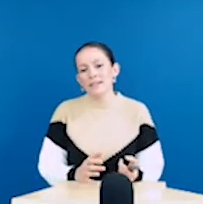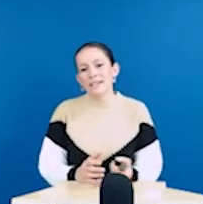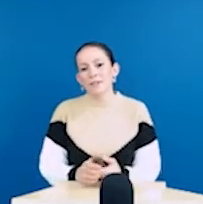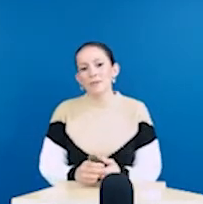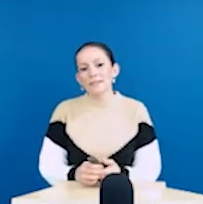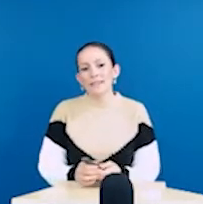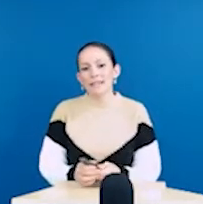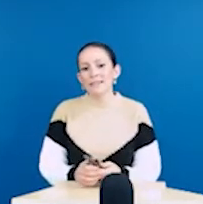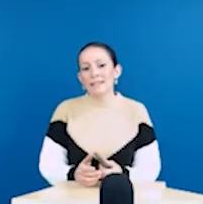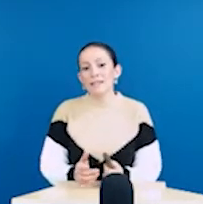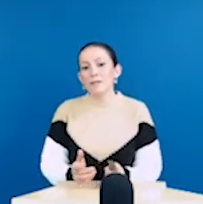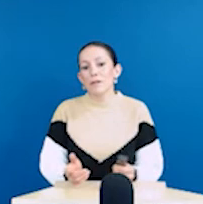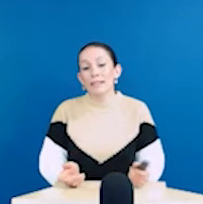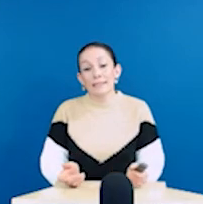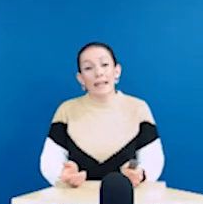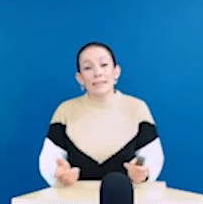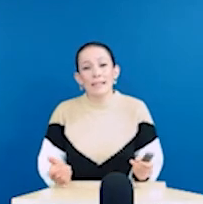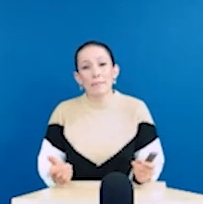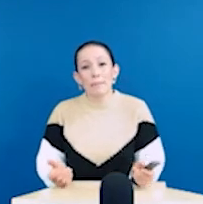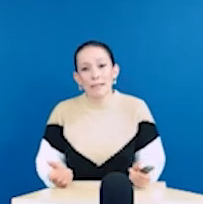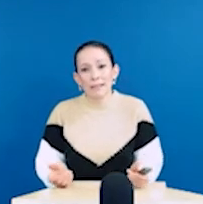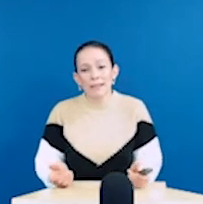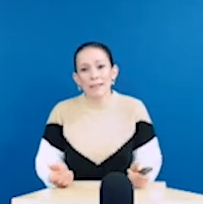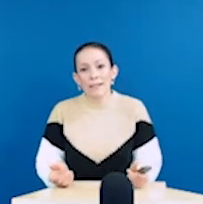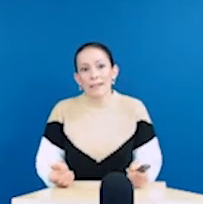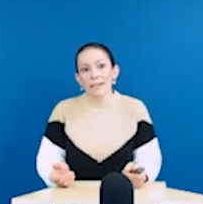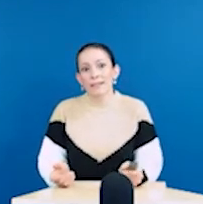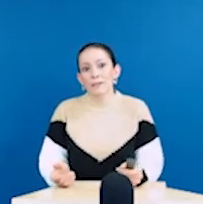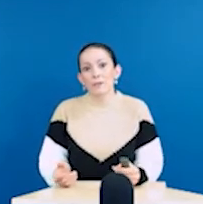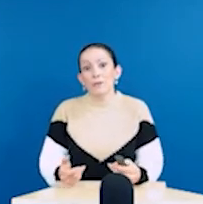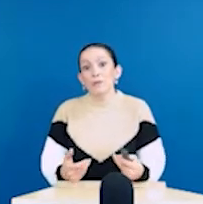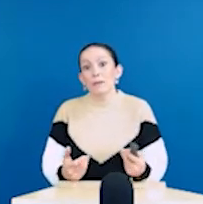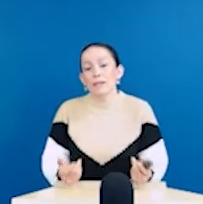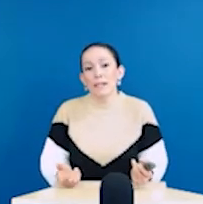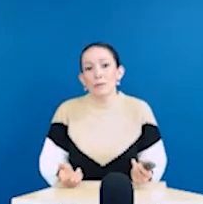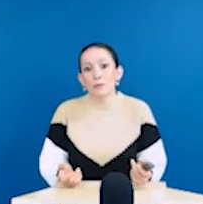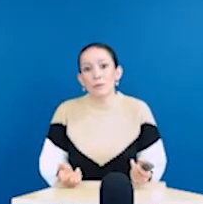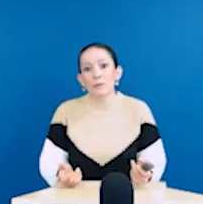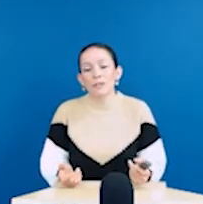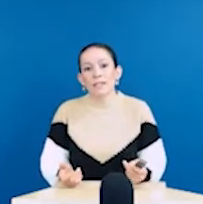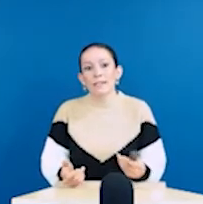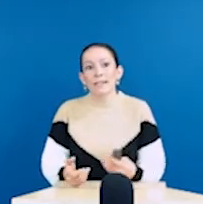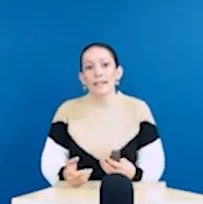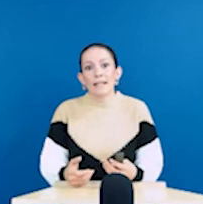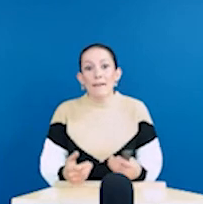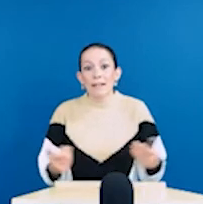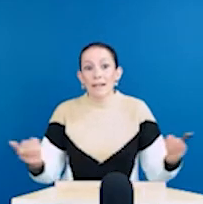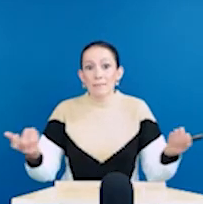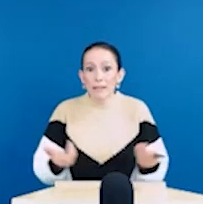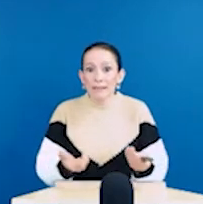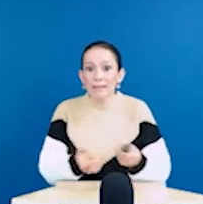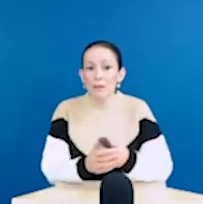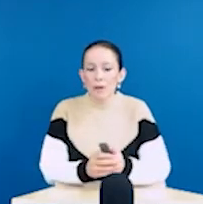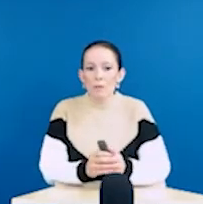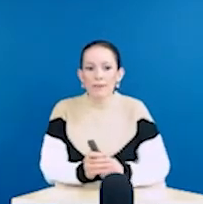familia. Entonces, al ser individualizada y tan empática, esto nos permite a nosotros